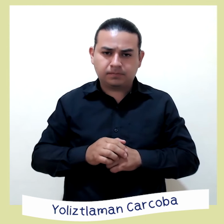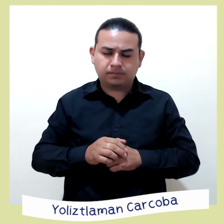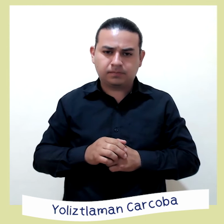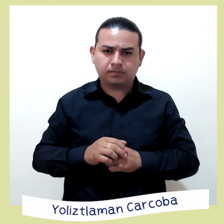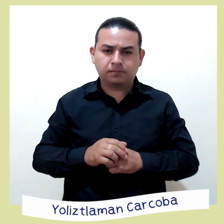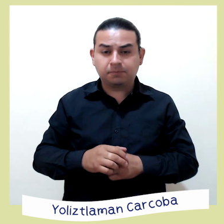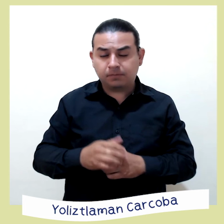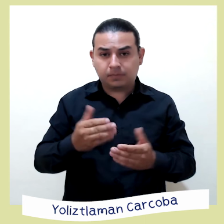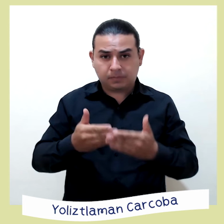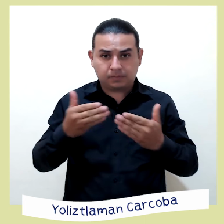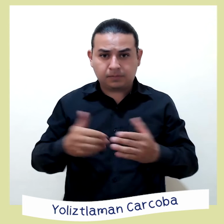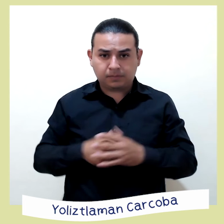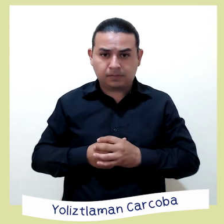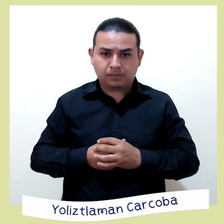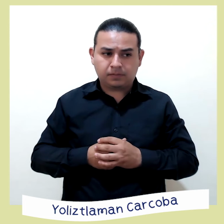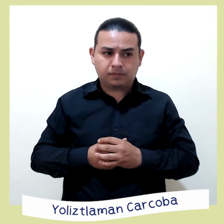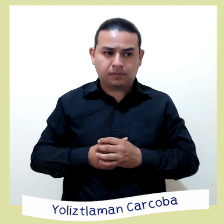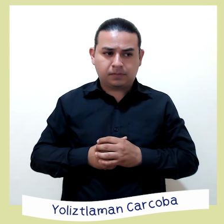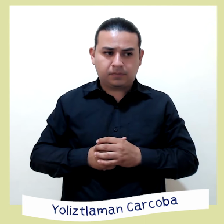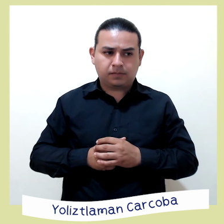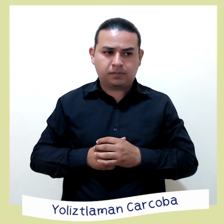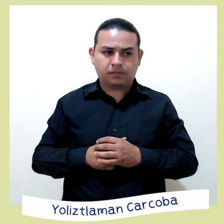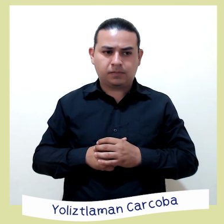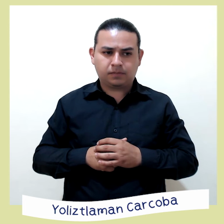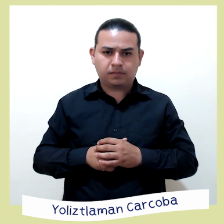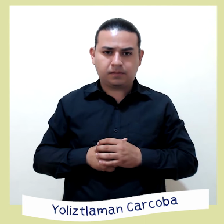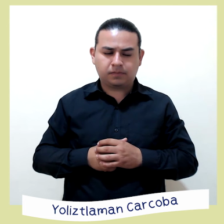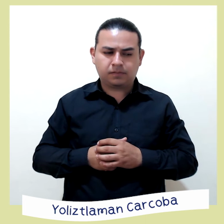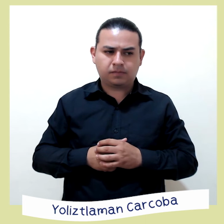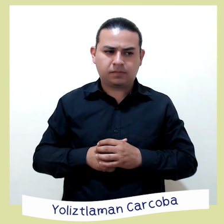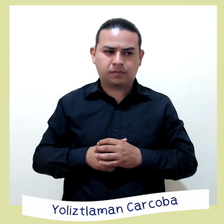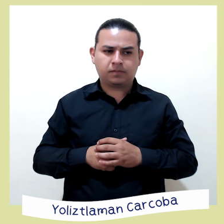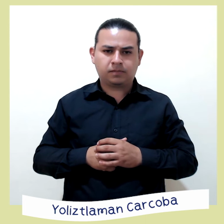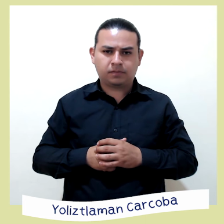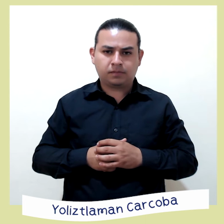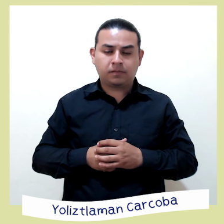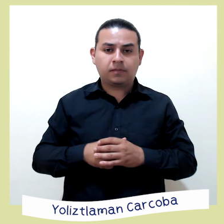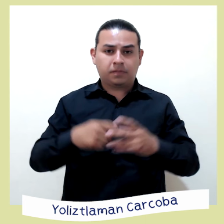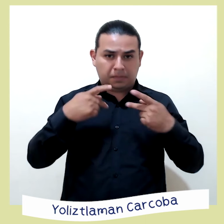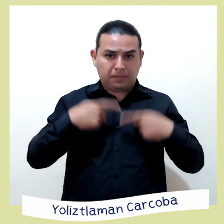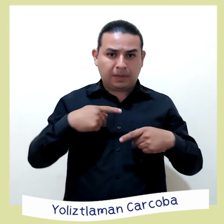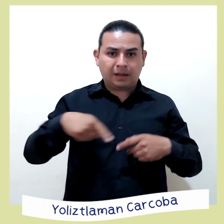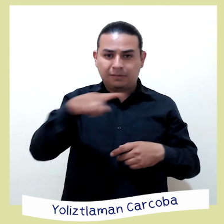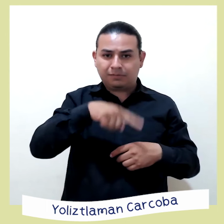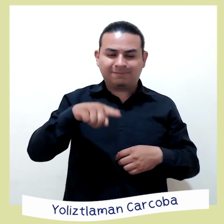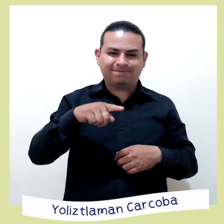poderlas rehabilitar. Y en el caso de que somos personas